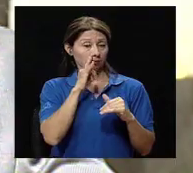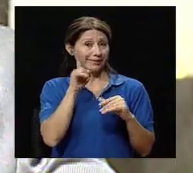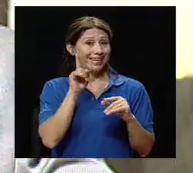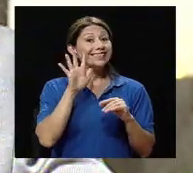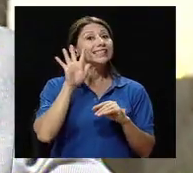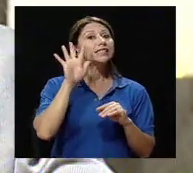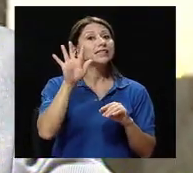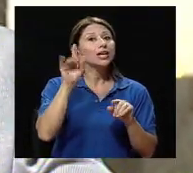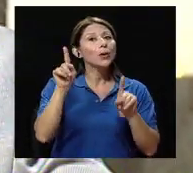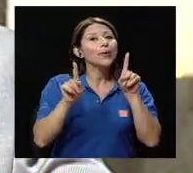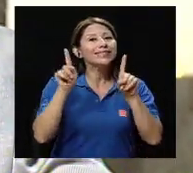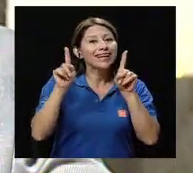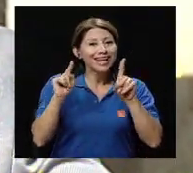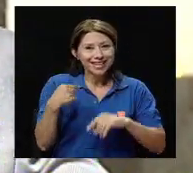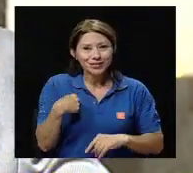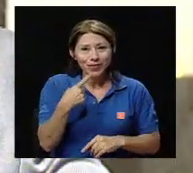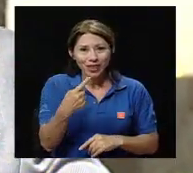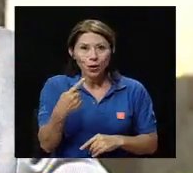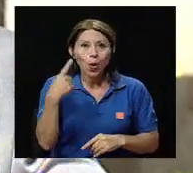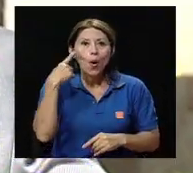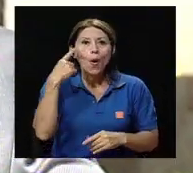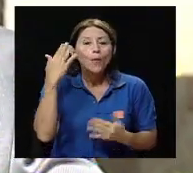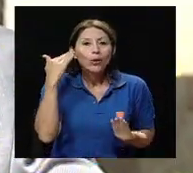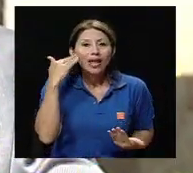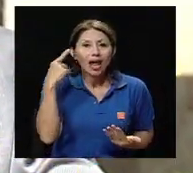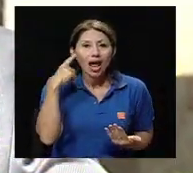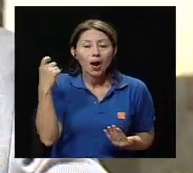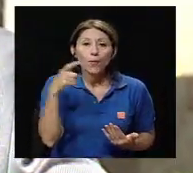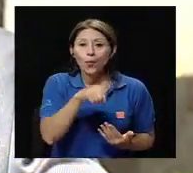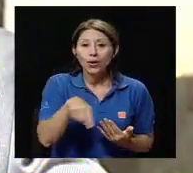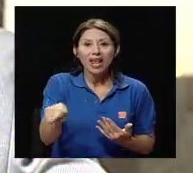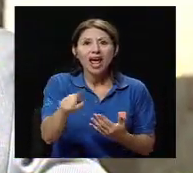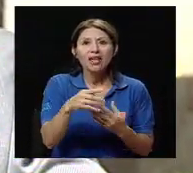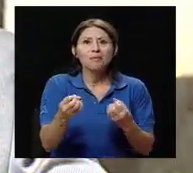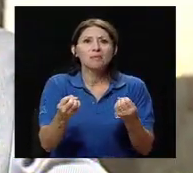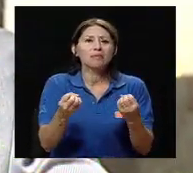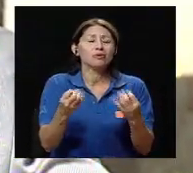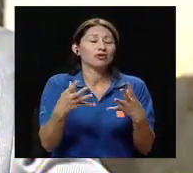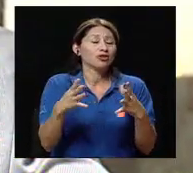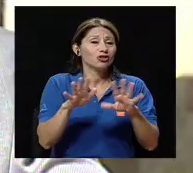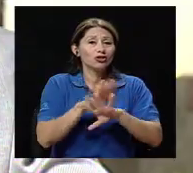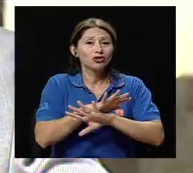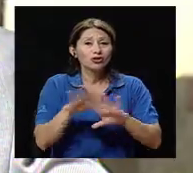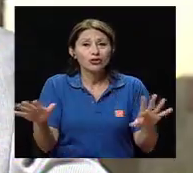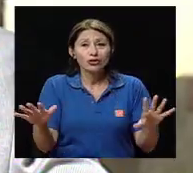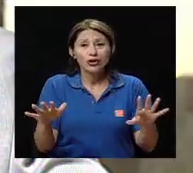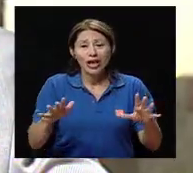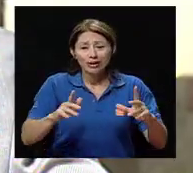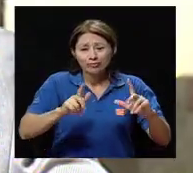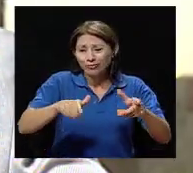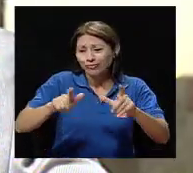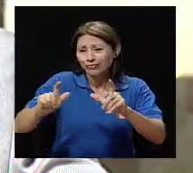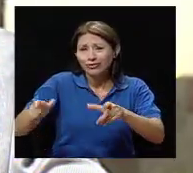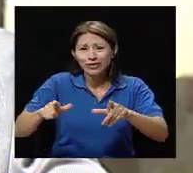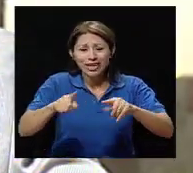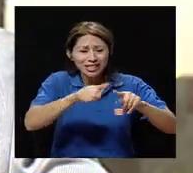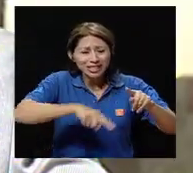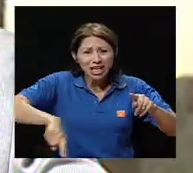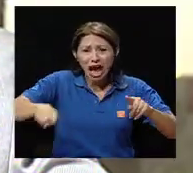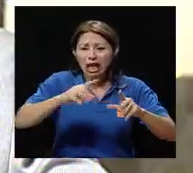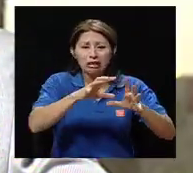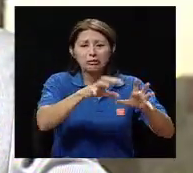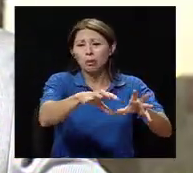Porque fueron recipientes, llantas, etcétera, la gente había bajado la guardia, el gobierno,